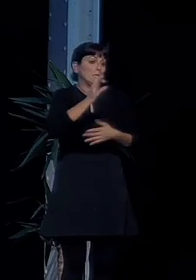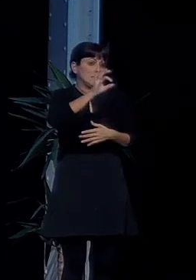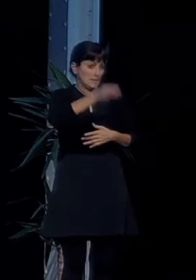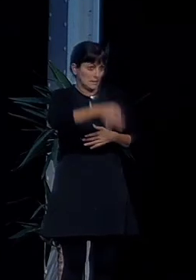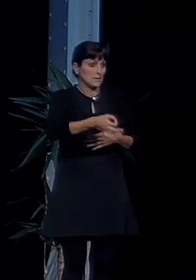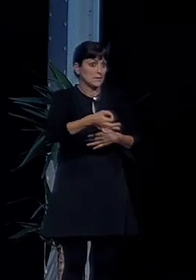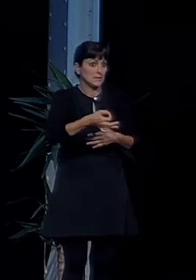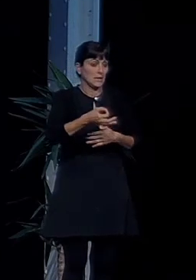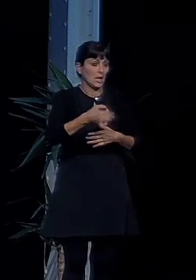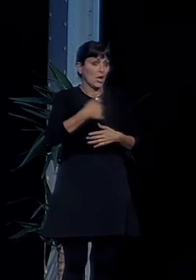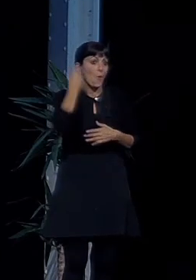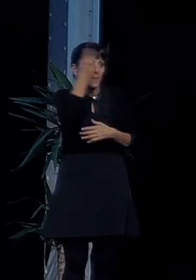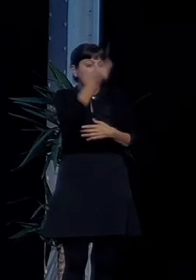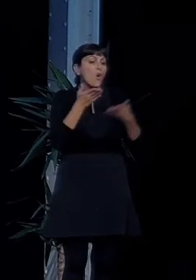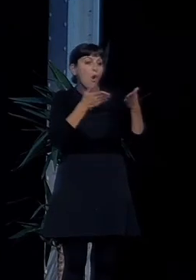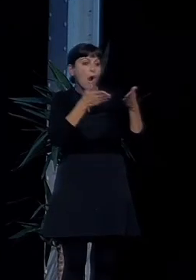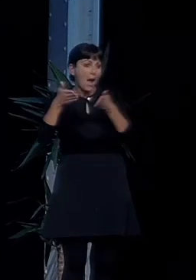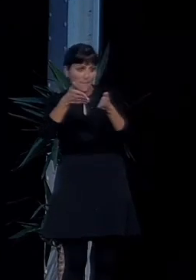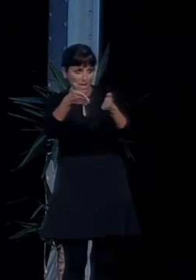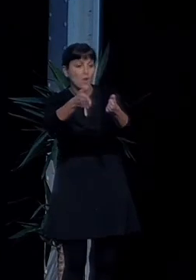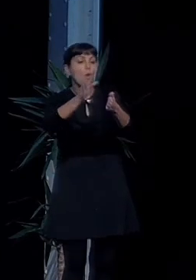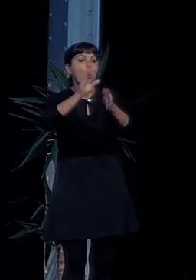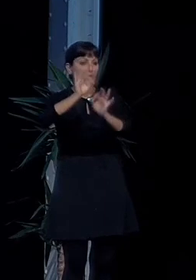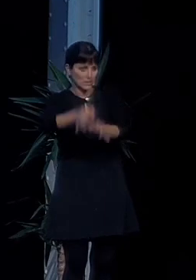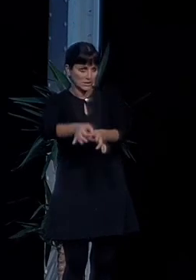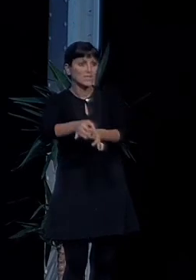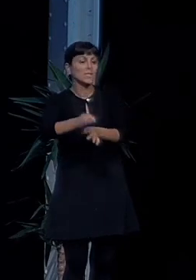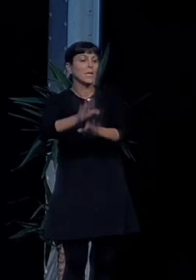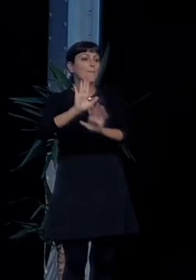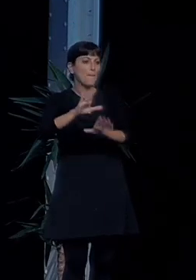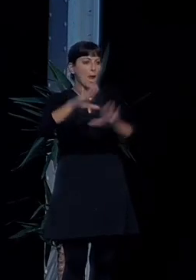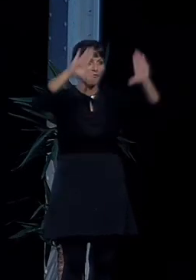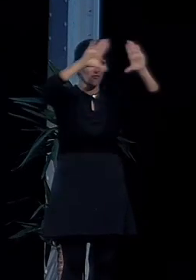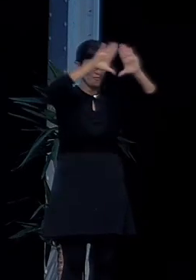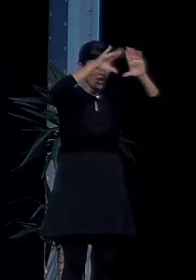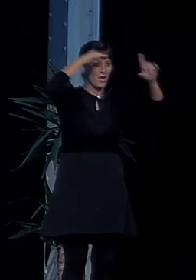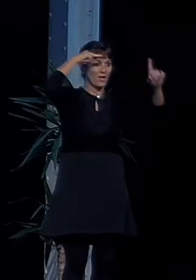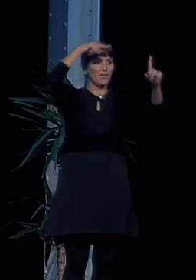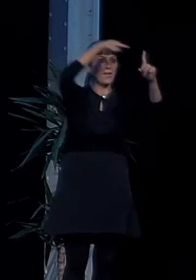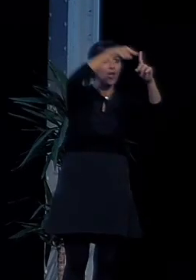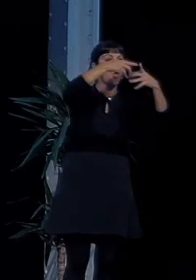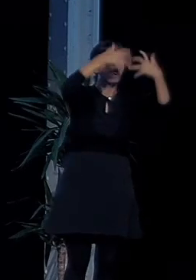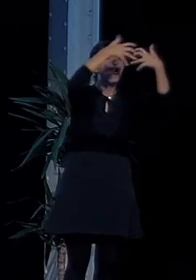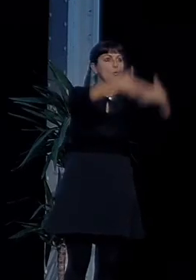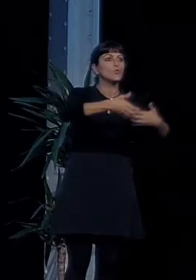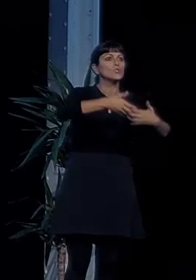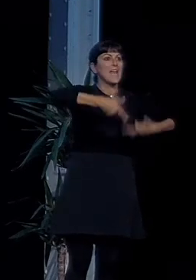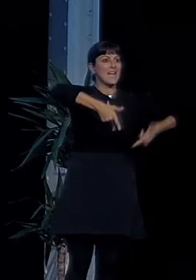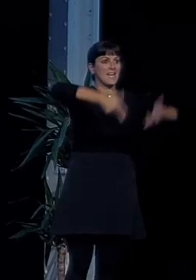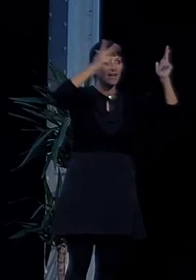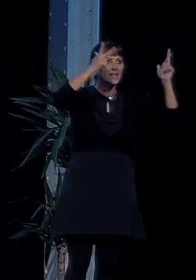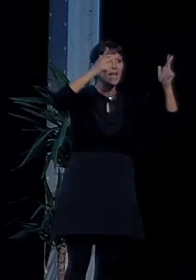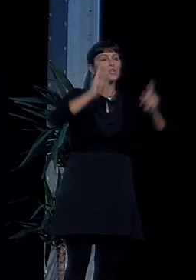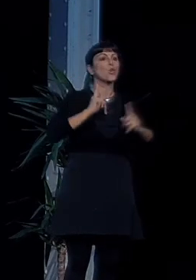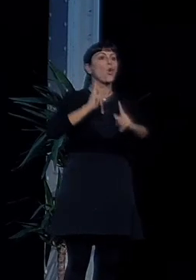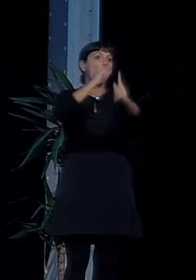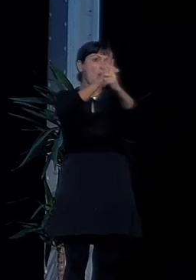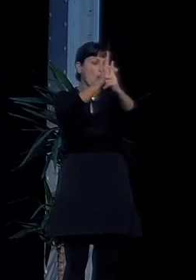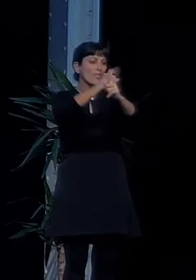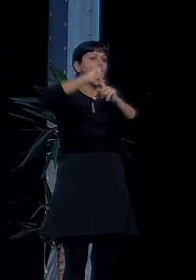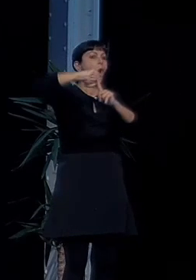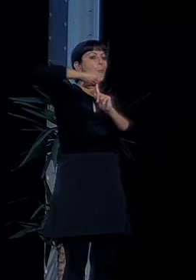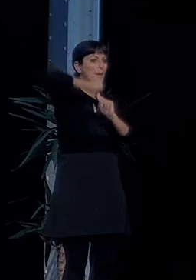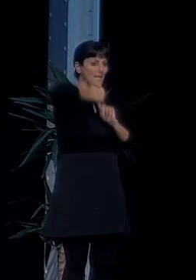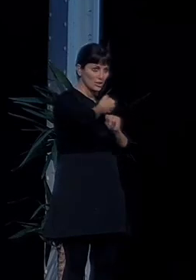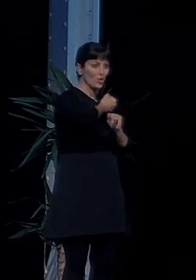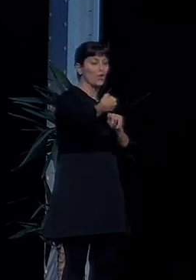el camino para mí, pero en verdad el feminismo es la lucha por la liberación de la mujer frente a la opresión patriarcal. Entonces,